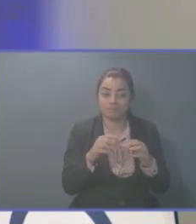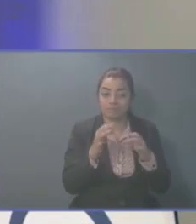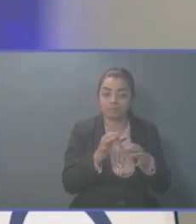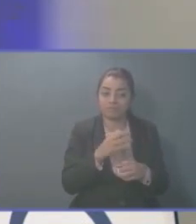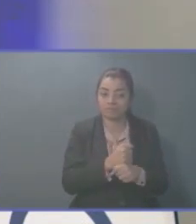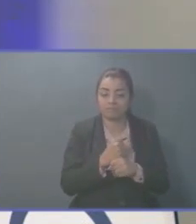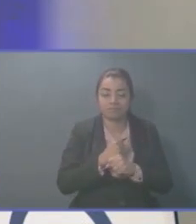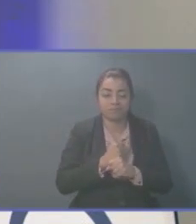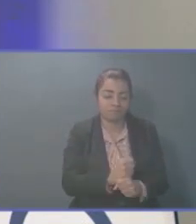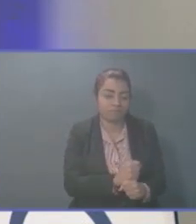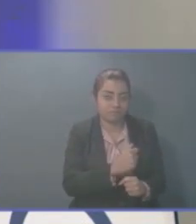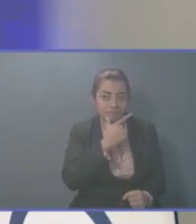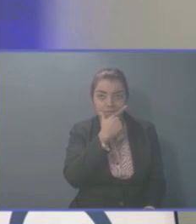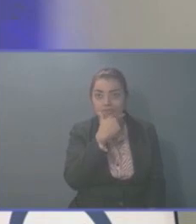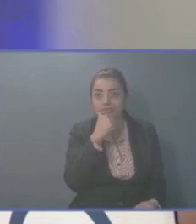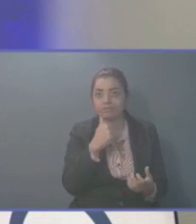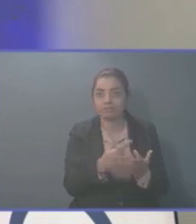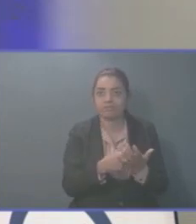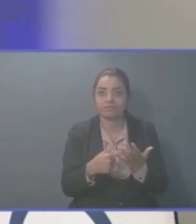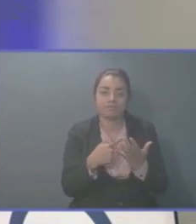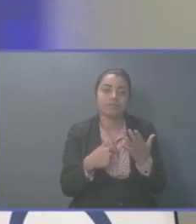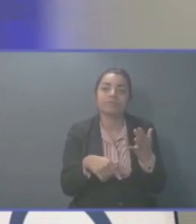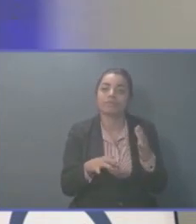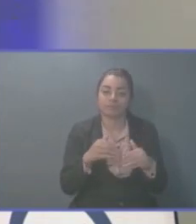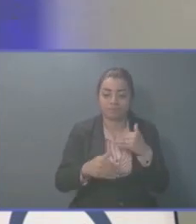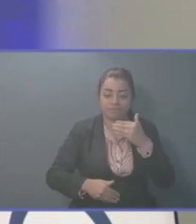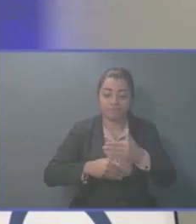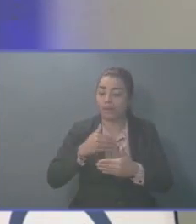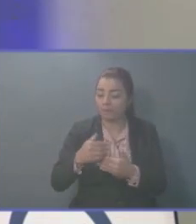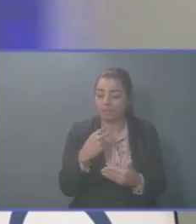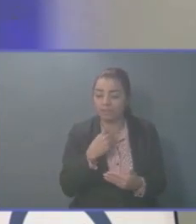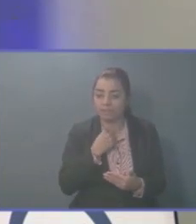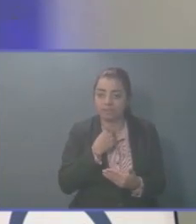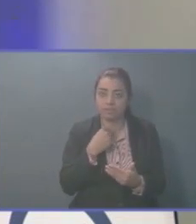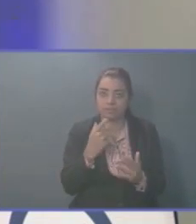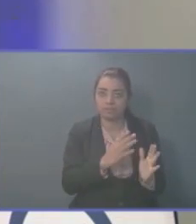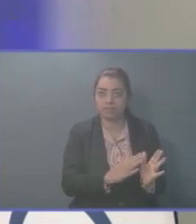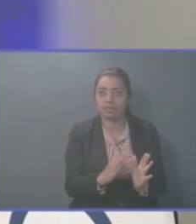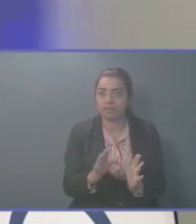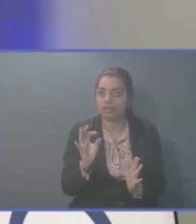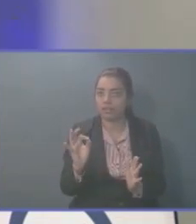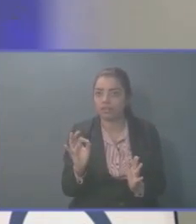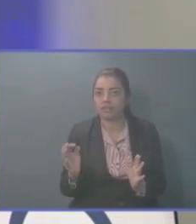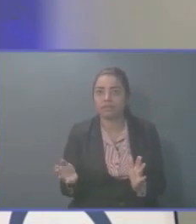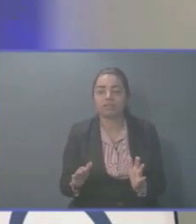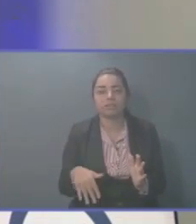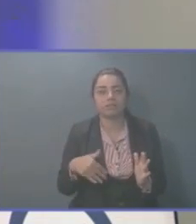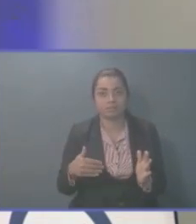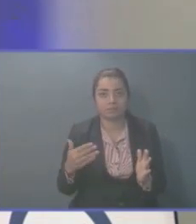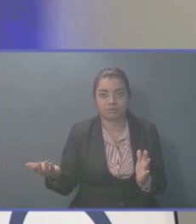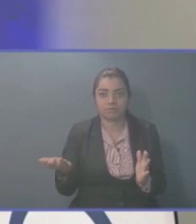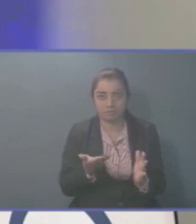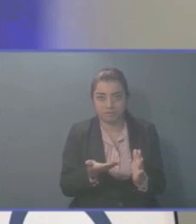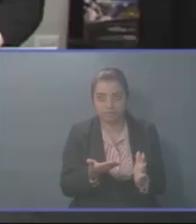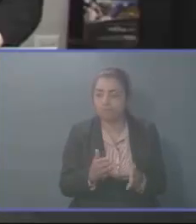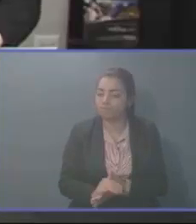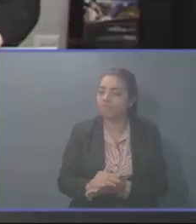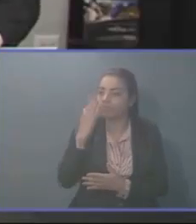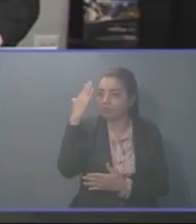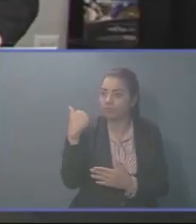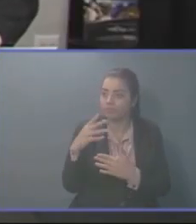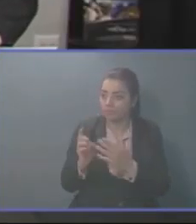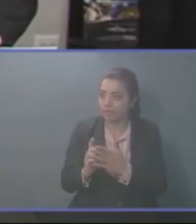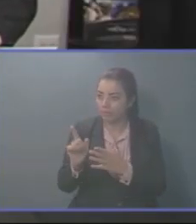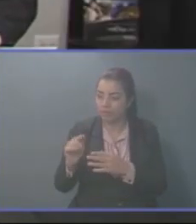incertidumbres sobre si ese proceso no tiene ya un vicio de inconstitucionalidad, por lo que hemos estado viviendo. Diputada,